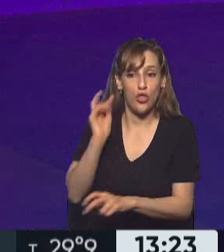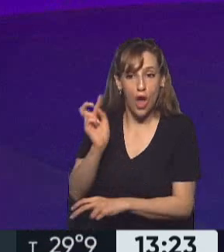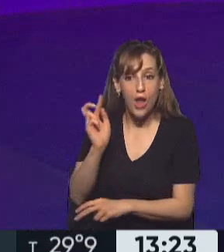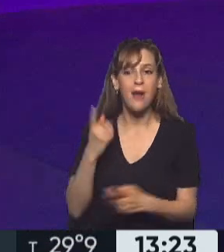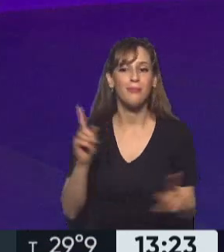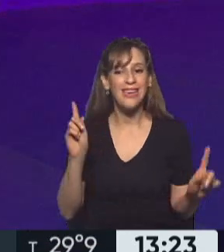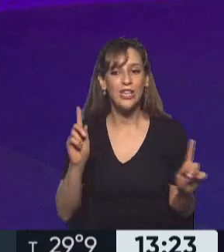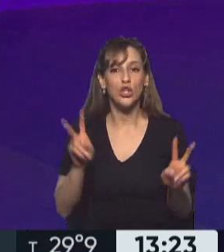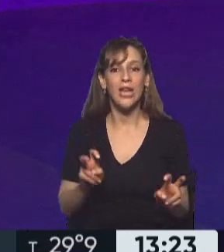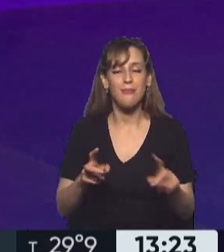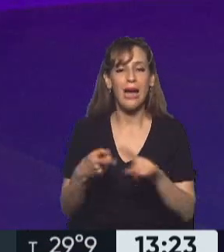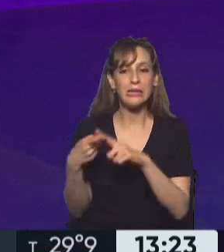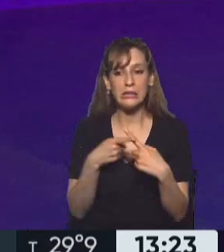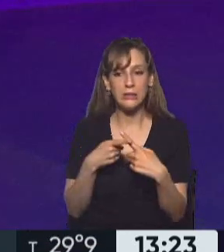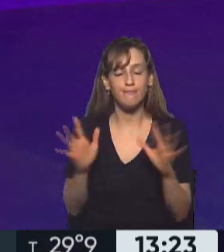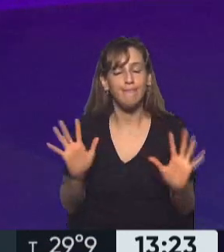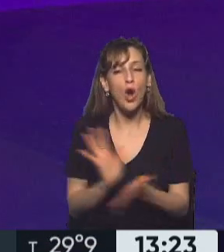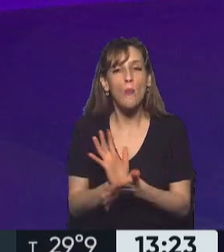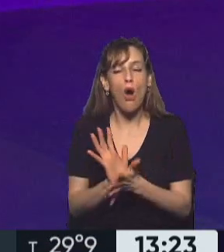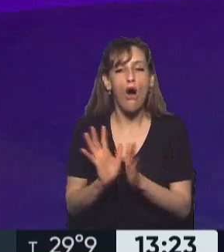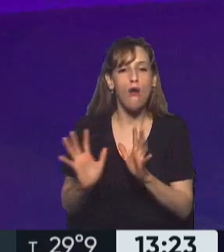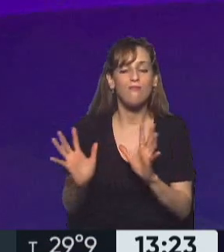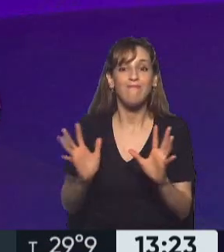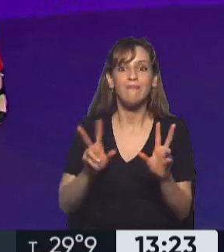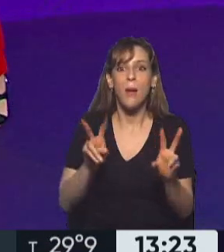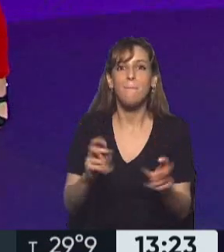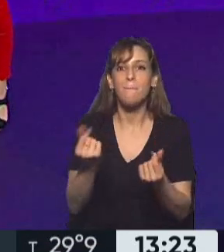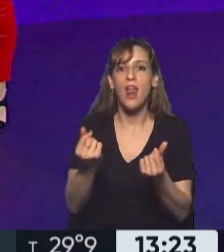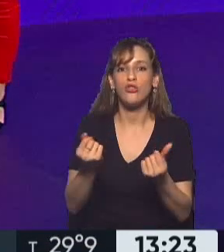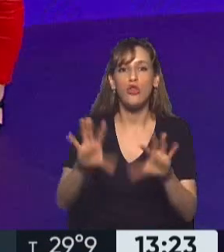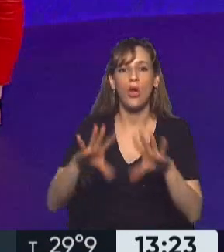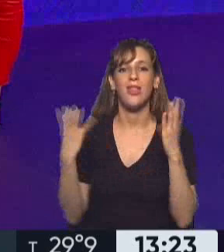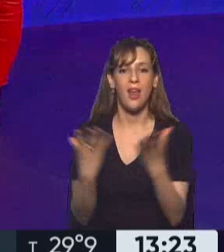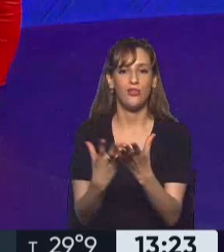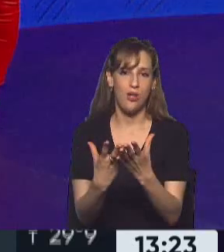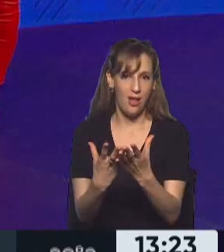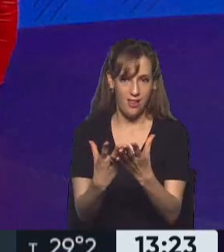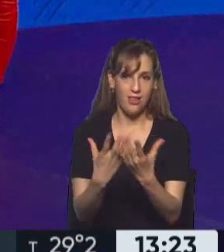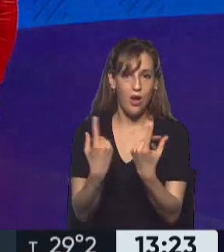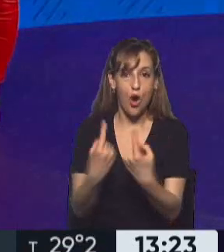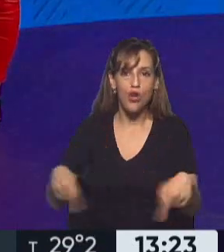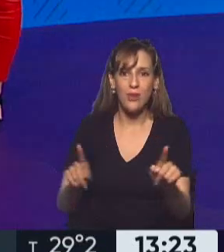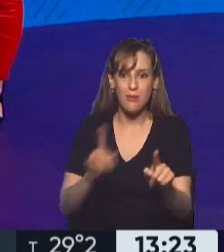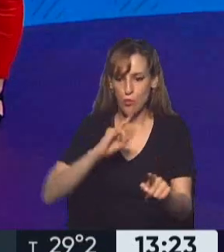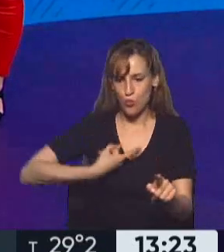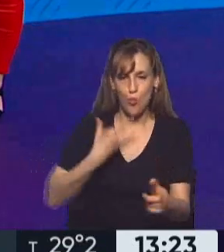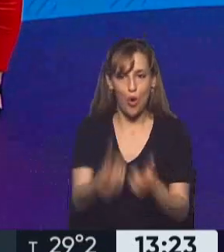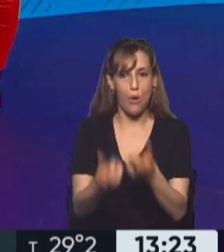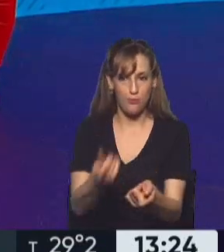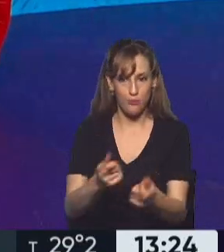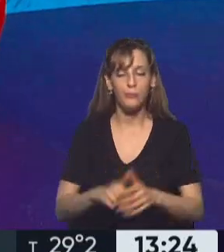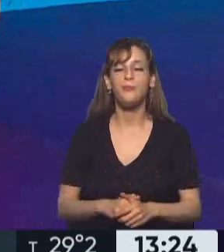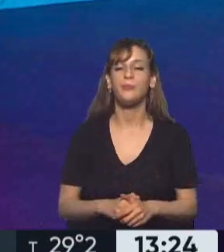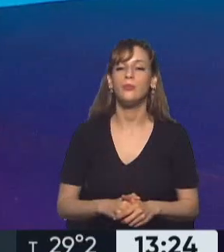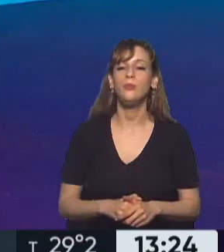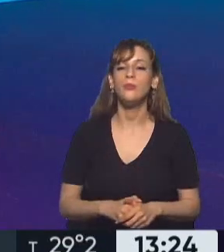una tensión permanente por una actualización con el precio internacional que tienen los bienes que consumimos. Vamos a mirar de cerca qué es